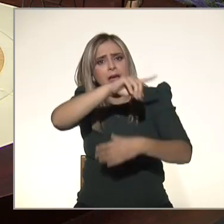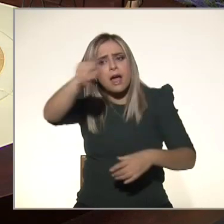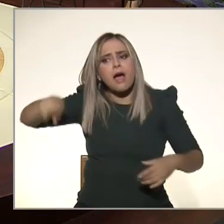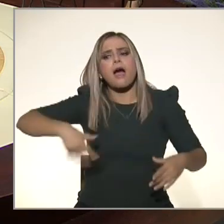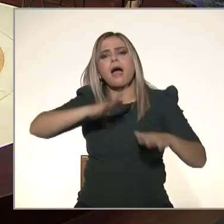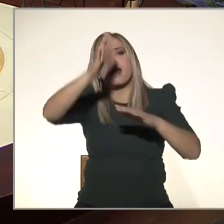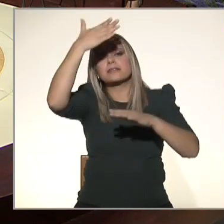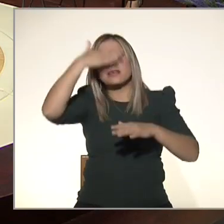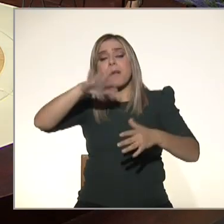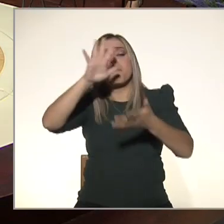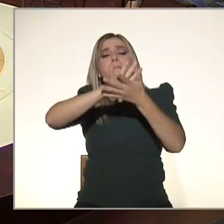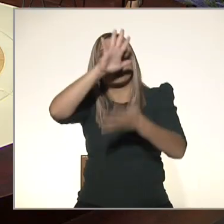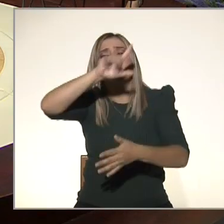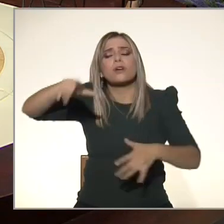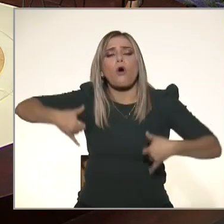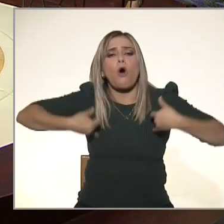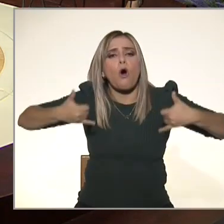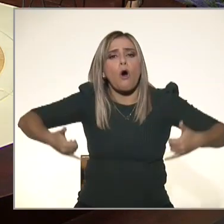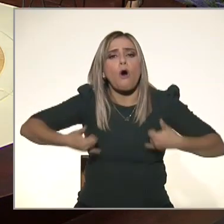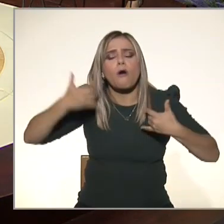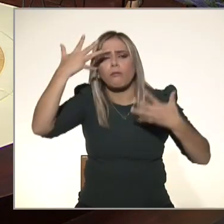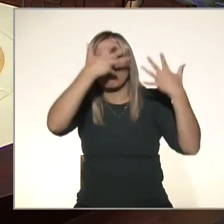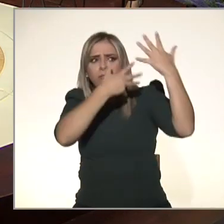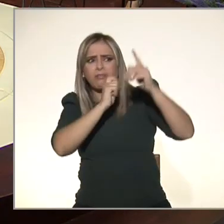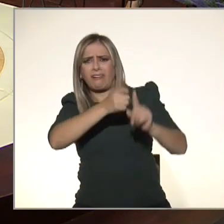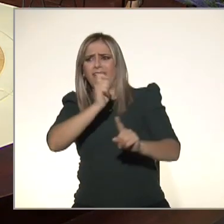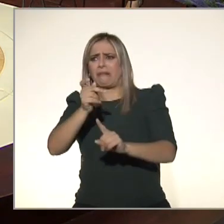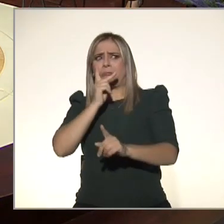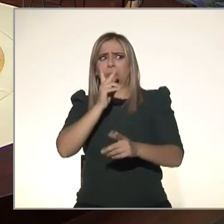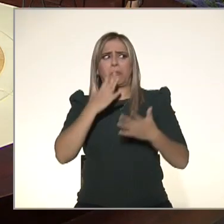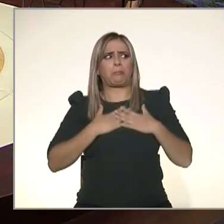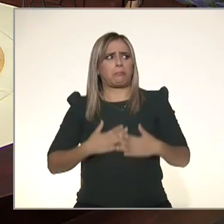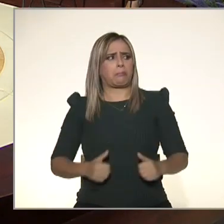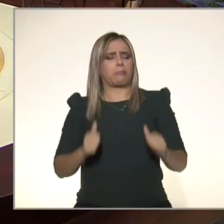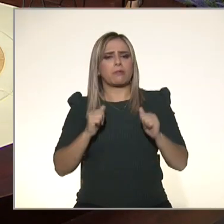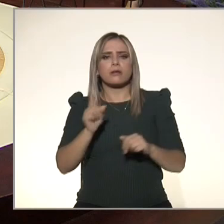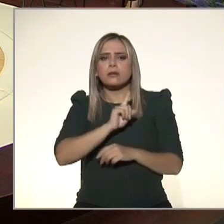en la juventud, porque se pueden ahorrar miles de problemas para adelante.